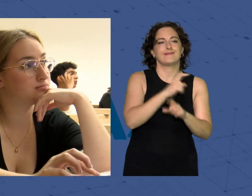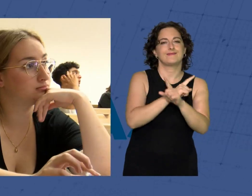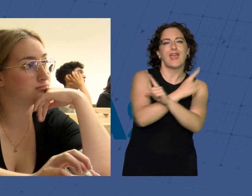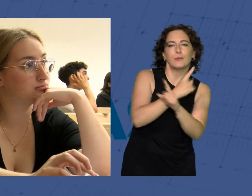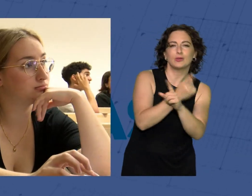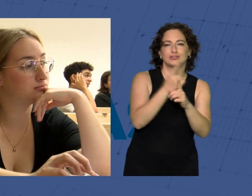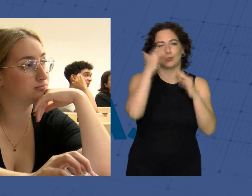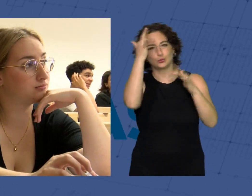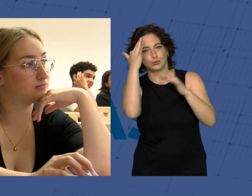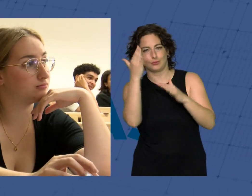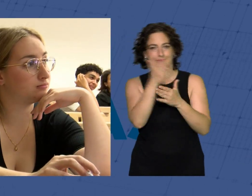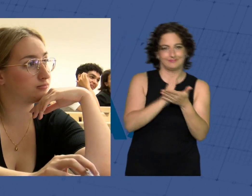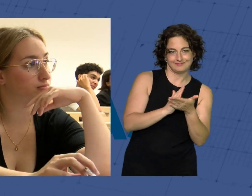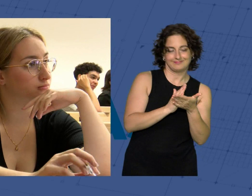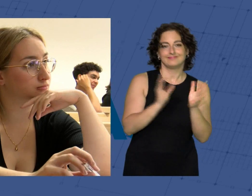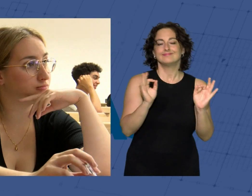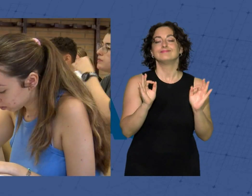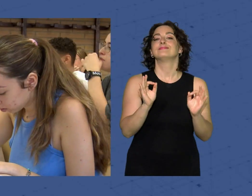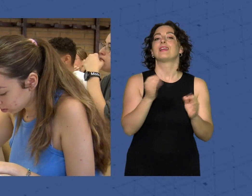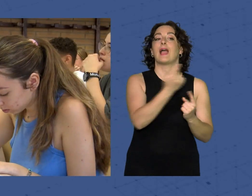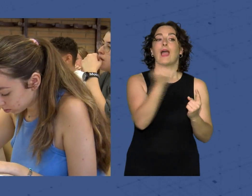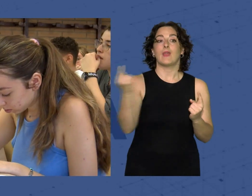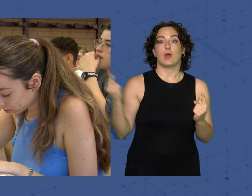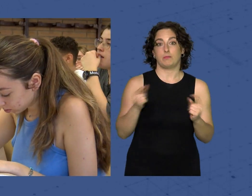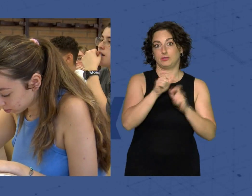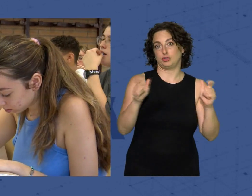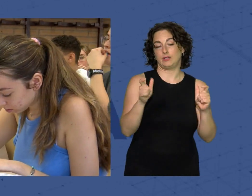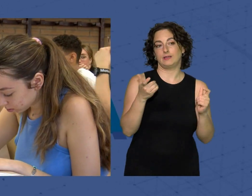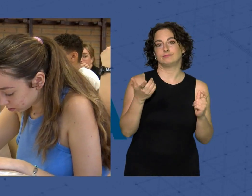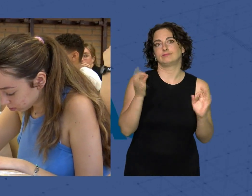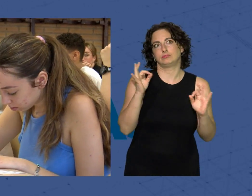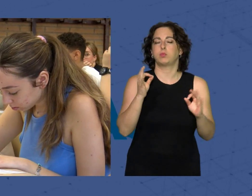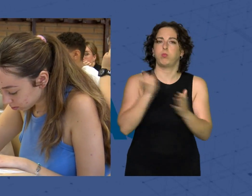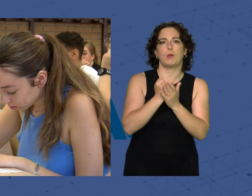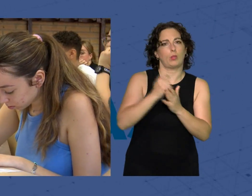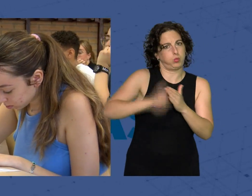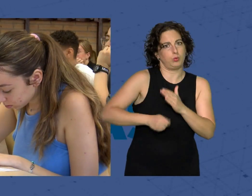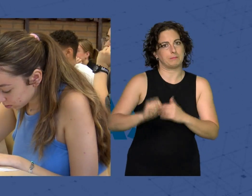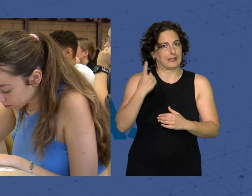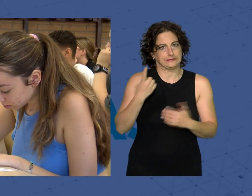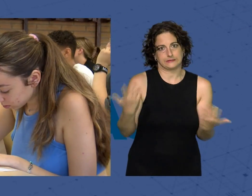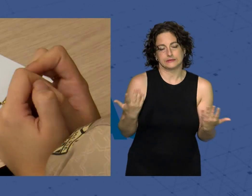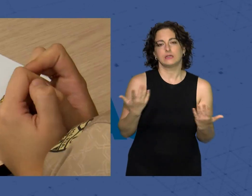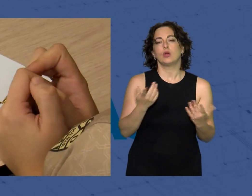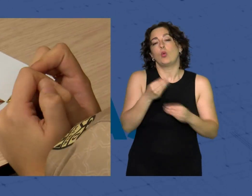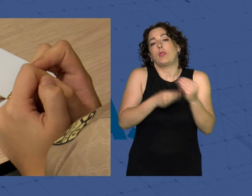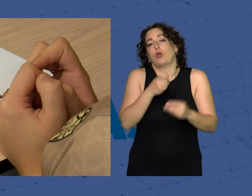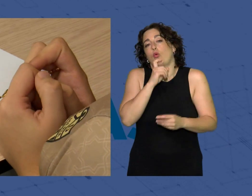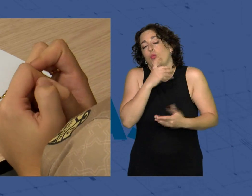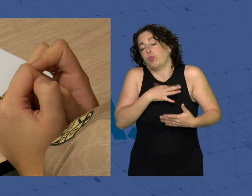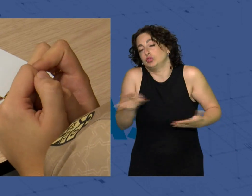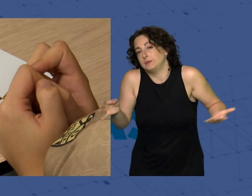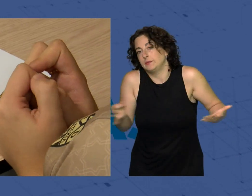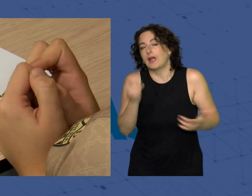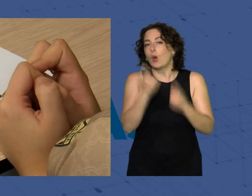ilusión a partes iguales. Cada estudiante se enfrenta a una de las pruebas más duras de su vida y lo hace como puede, algunos